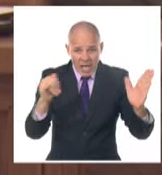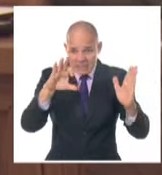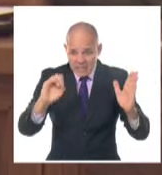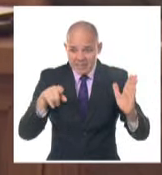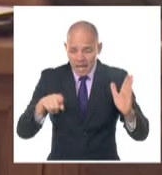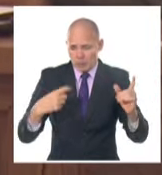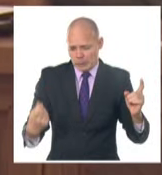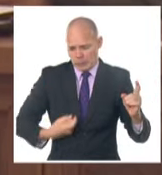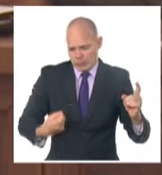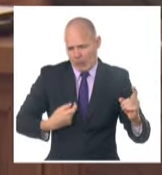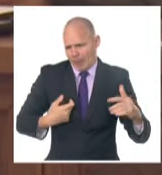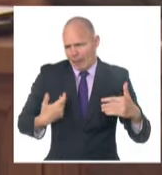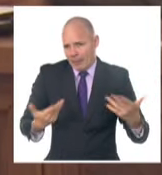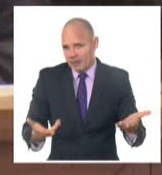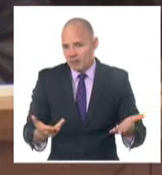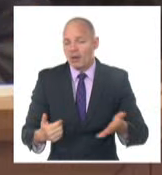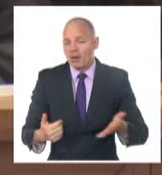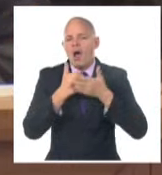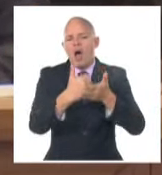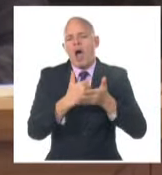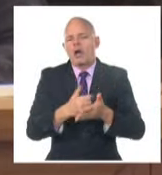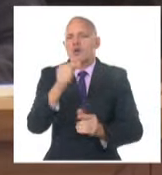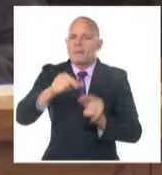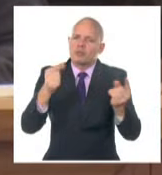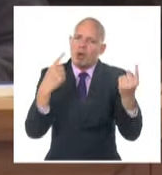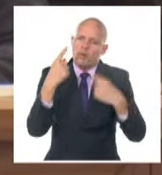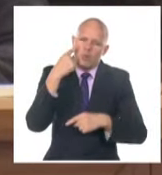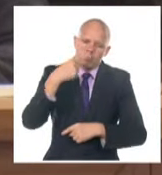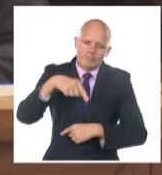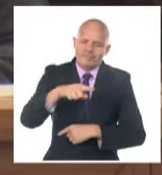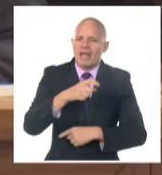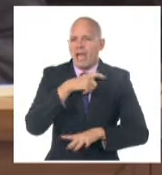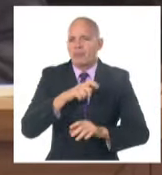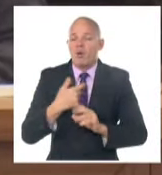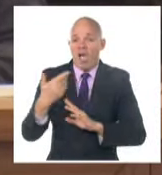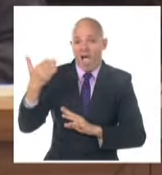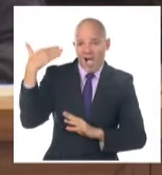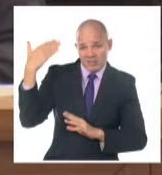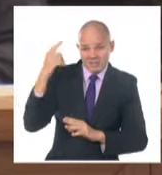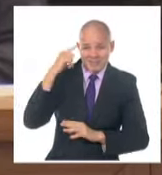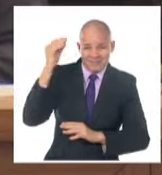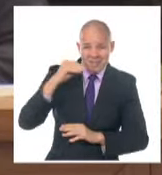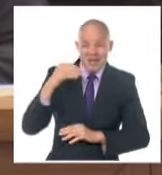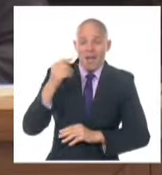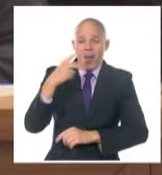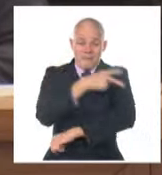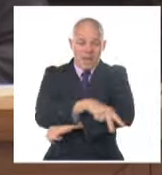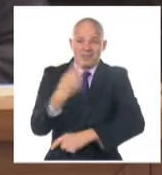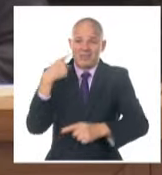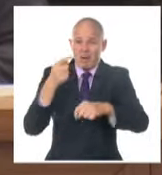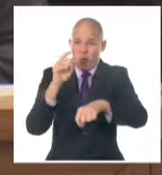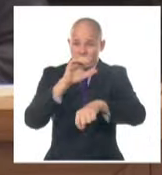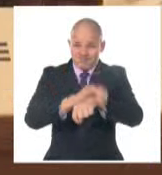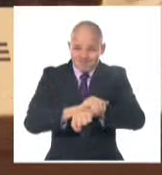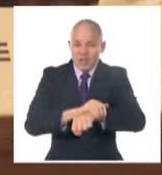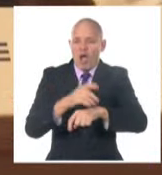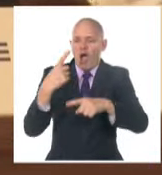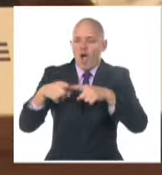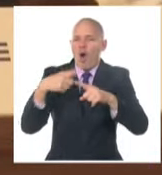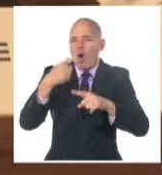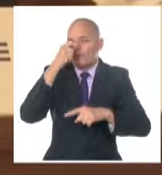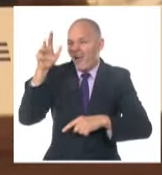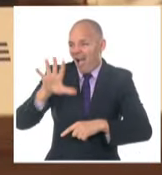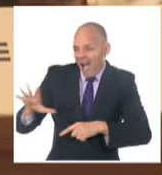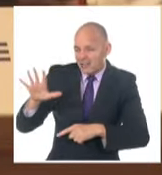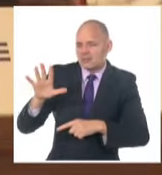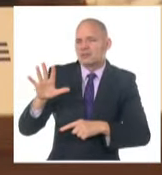ellas la lucha contra el colonialismo, el neocolonialismo, el fascismo, el racismo